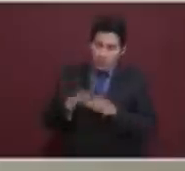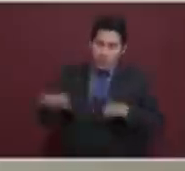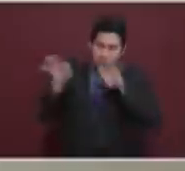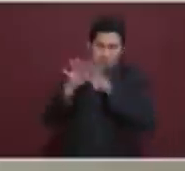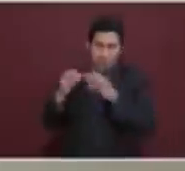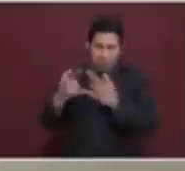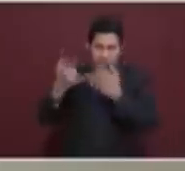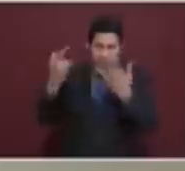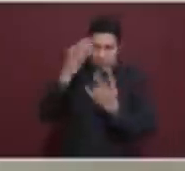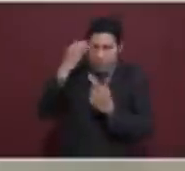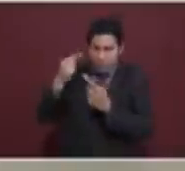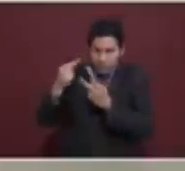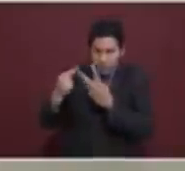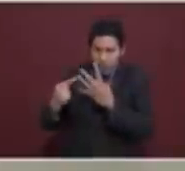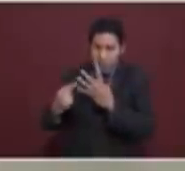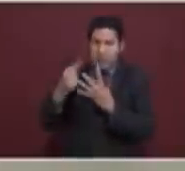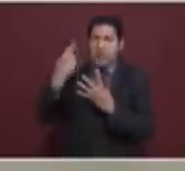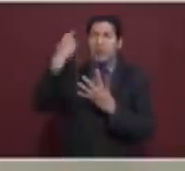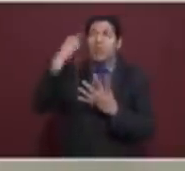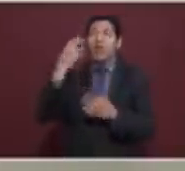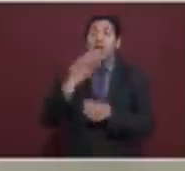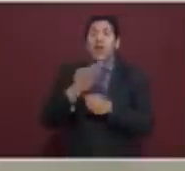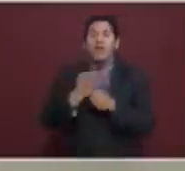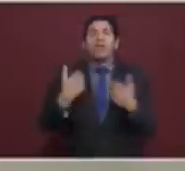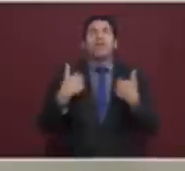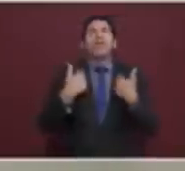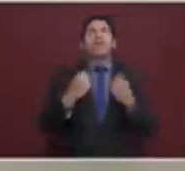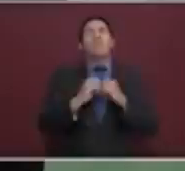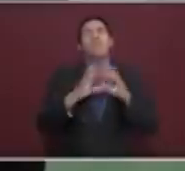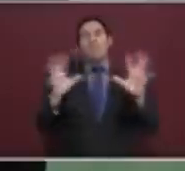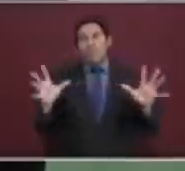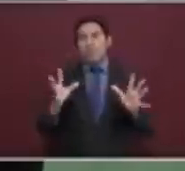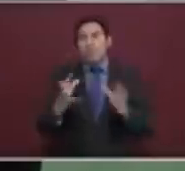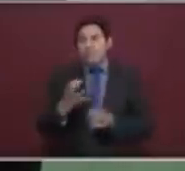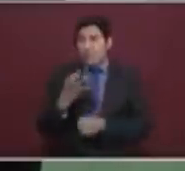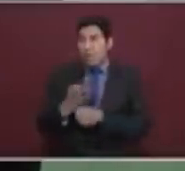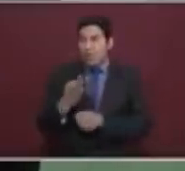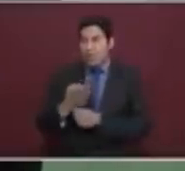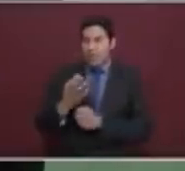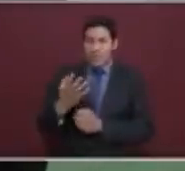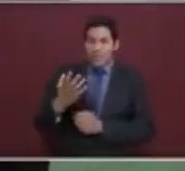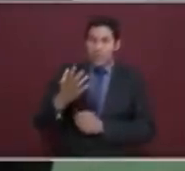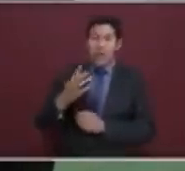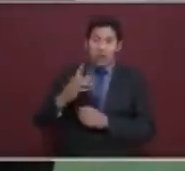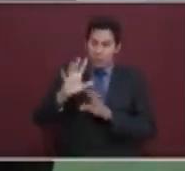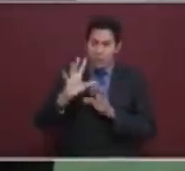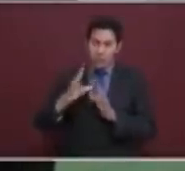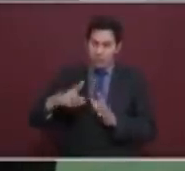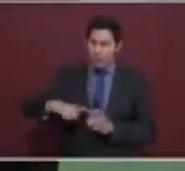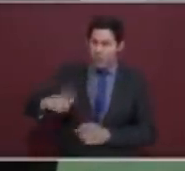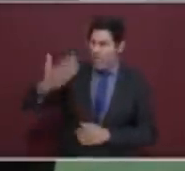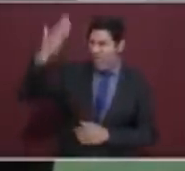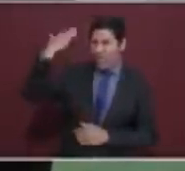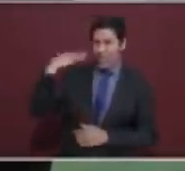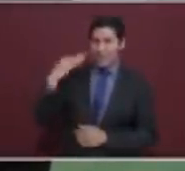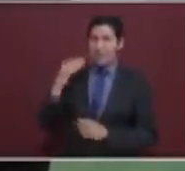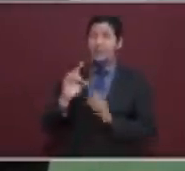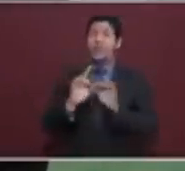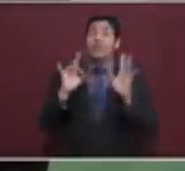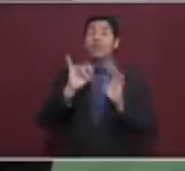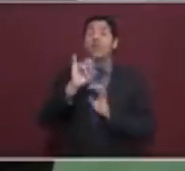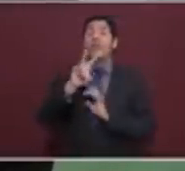no vamos a comprender nada el gobierno pasado aumentó el iva